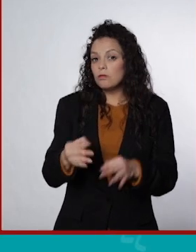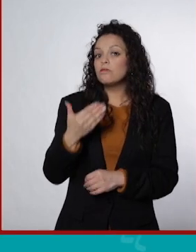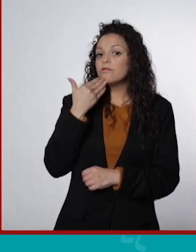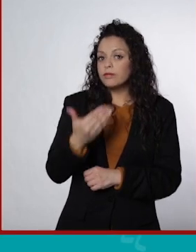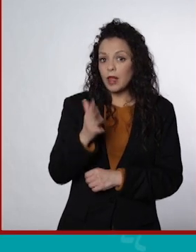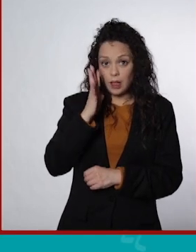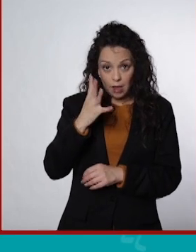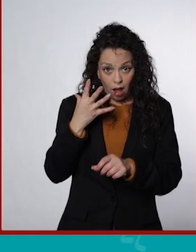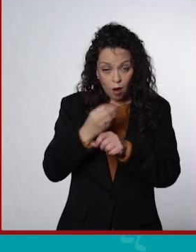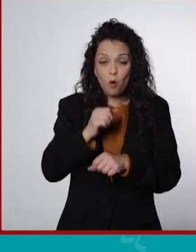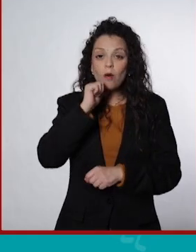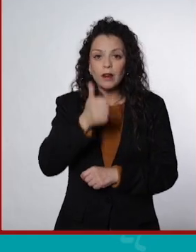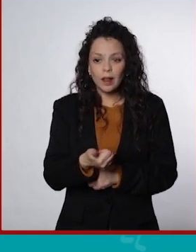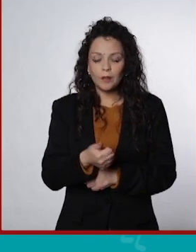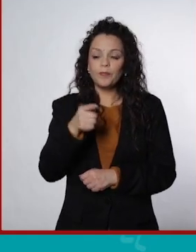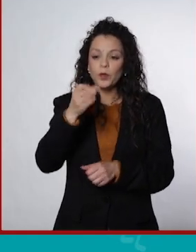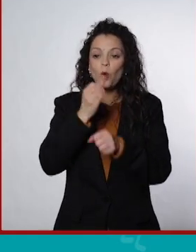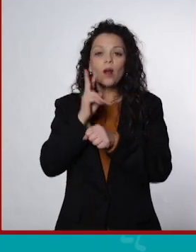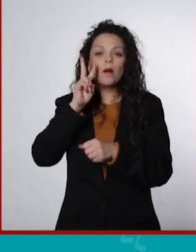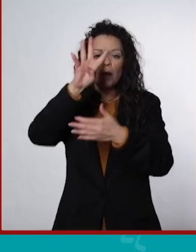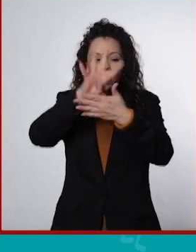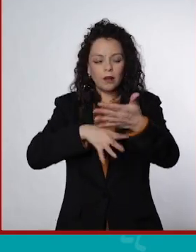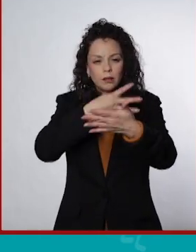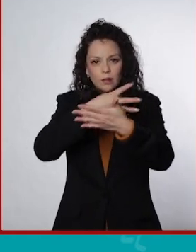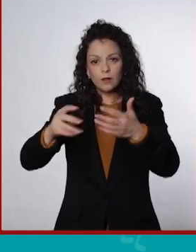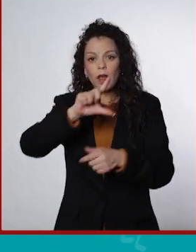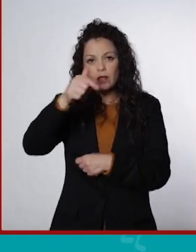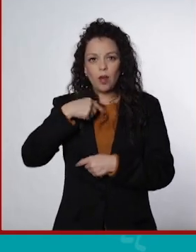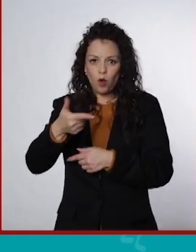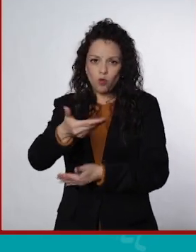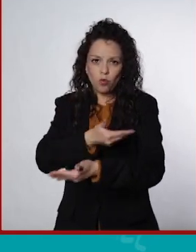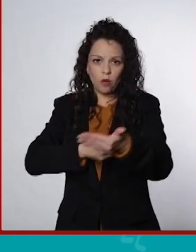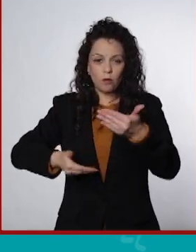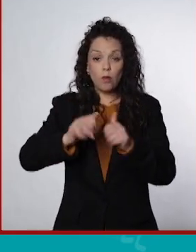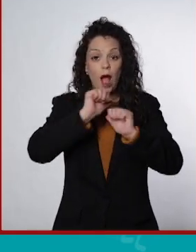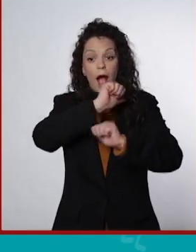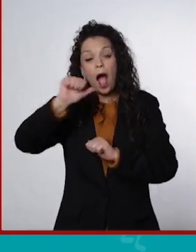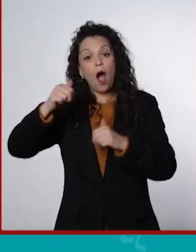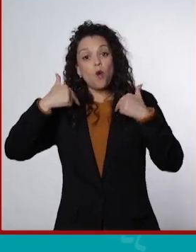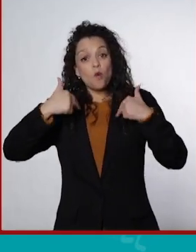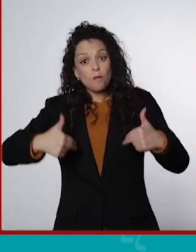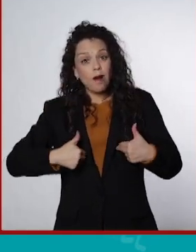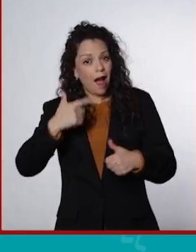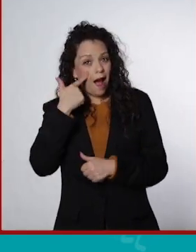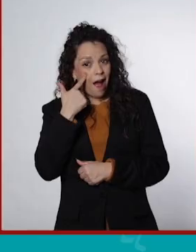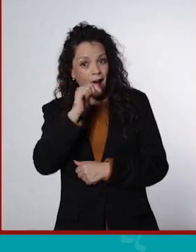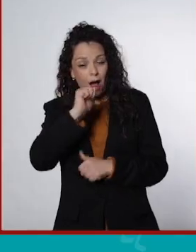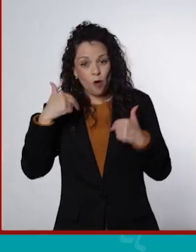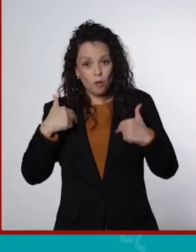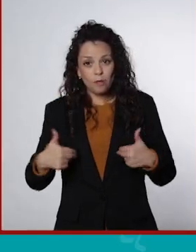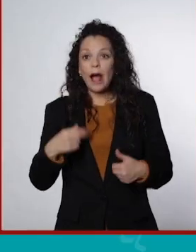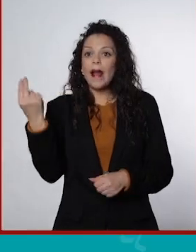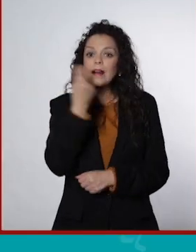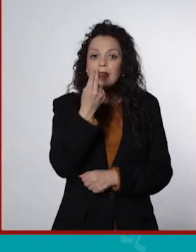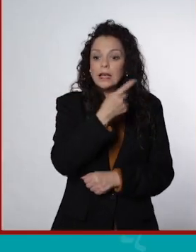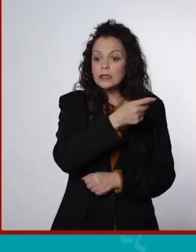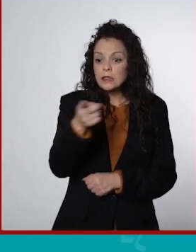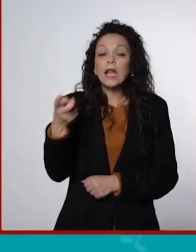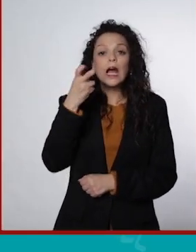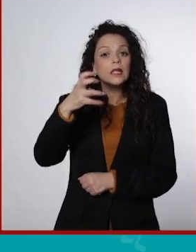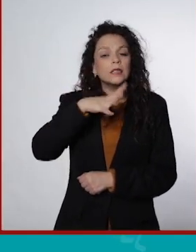les quiero mostrar, que después les comparto, que son las necesidades humanas. Estas necesidades humanas están vivas en todos